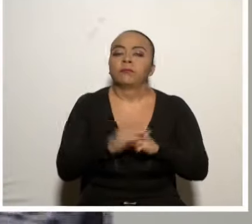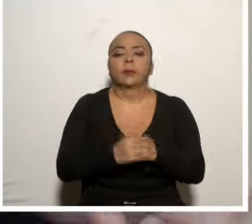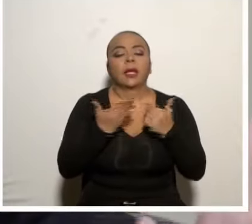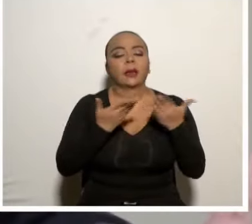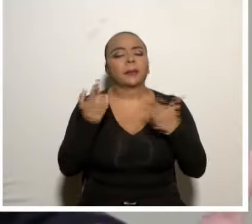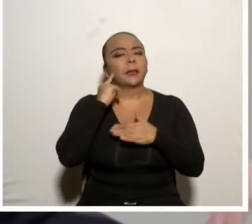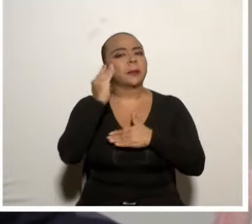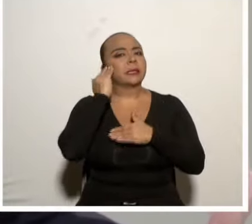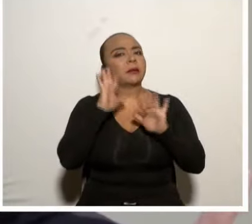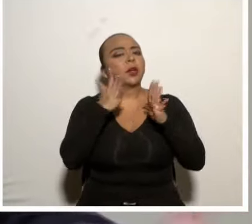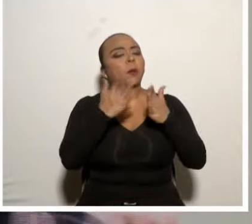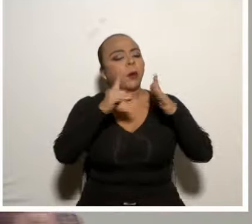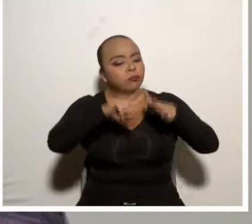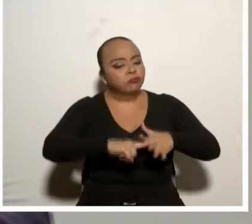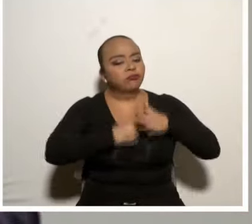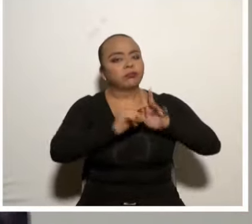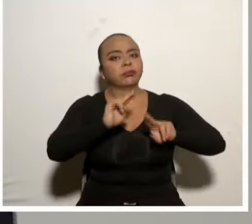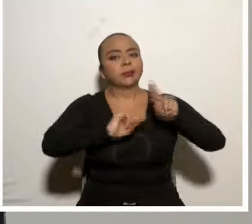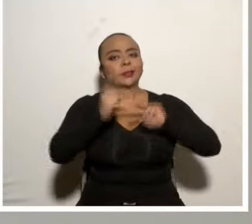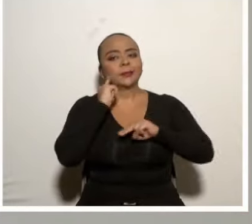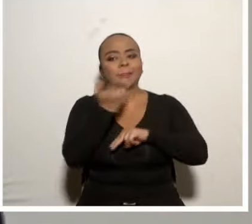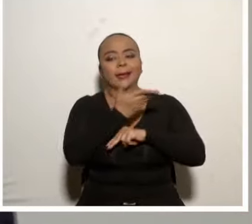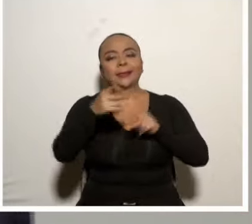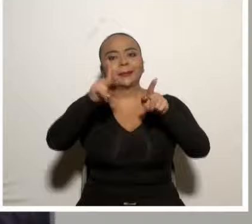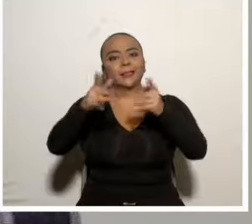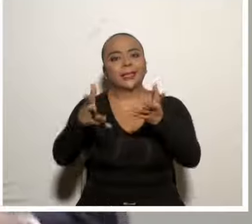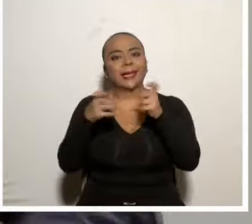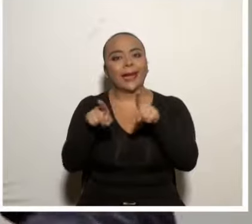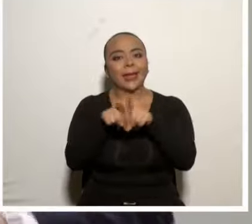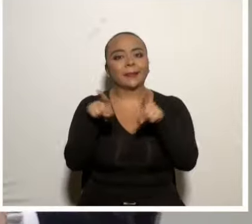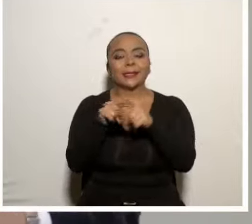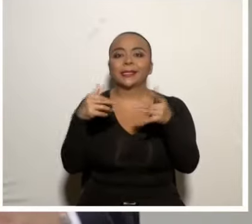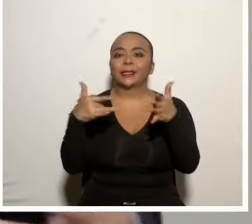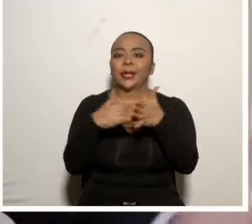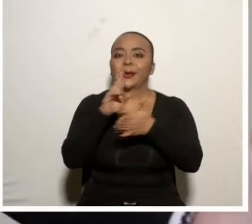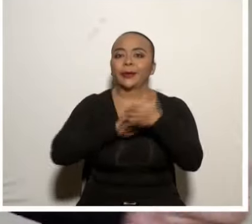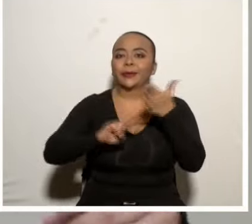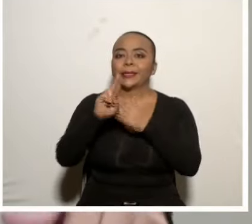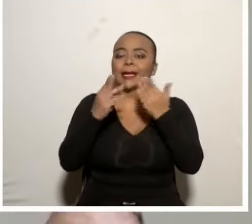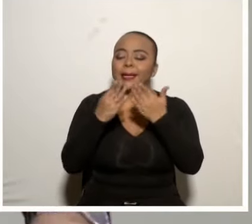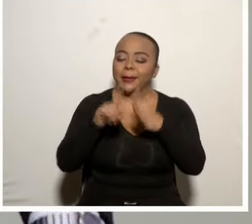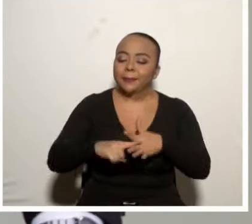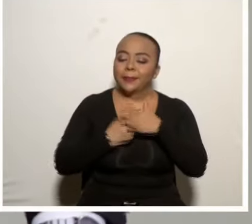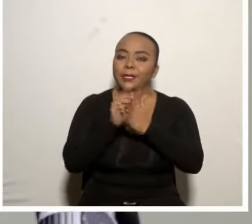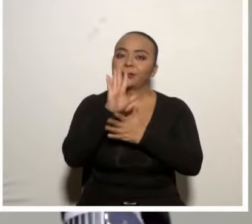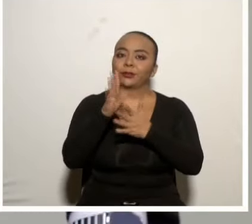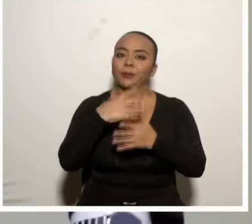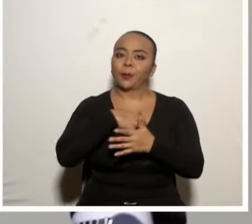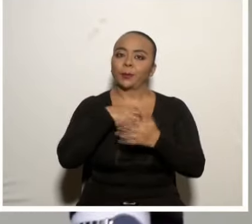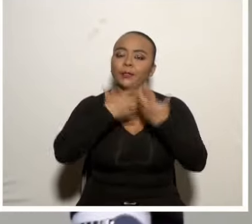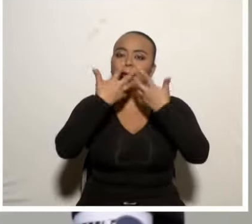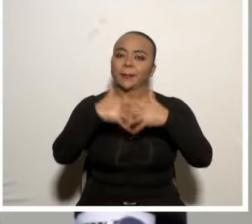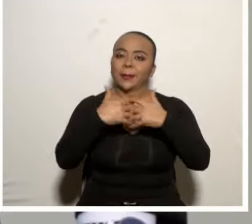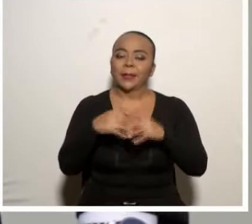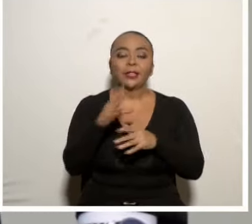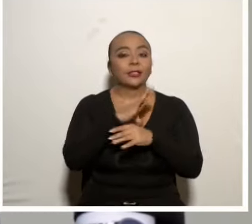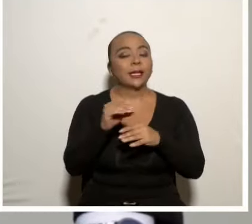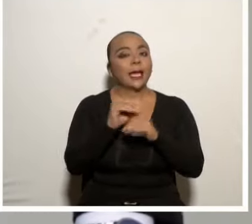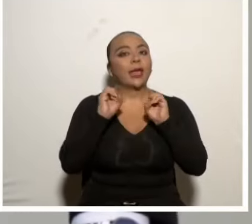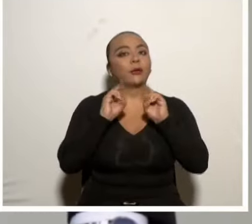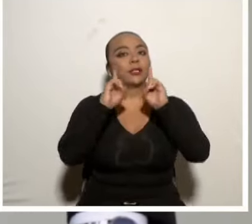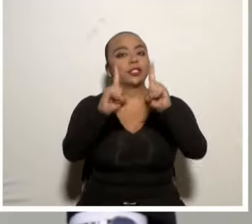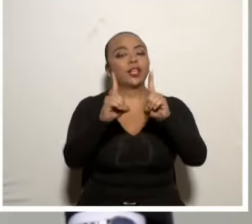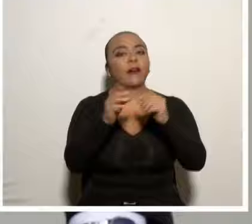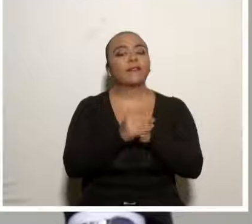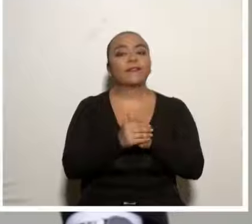para saber cómo abrir un negocio para aquellos que quieren, además de estudiar en la universidad, abrir sus propios emprendimientos, y educación